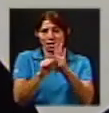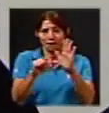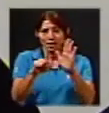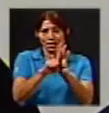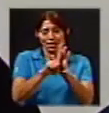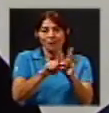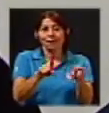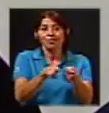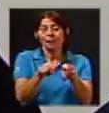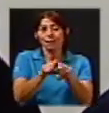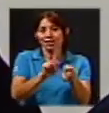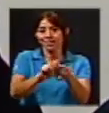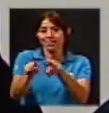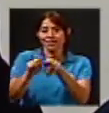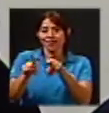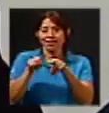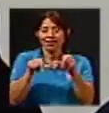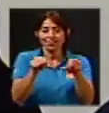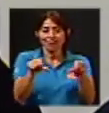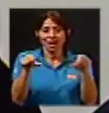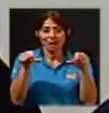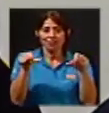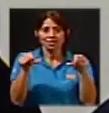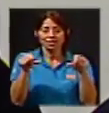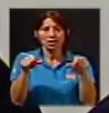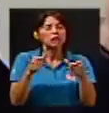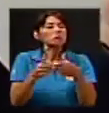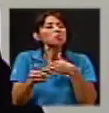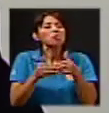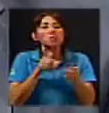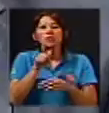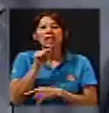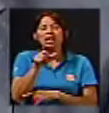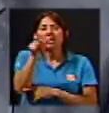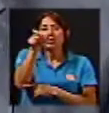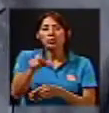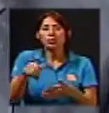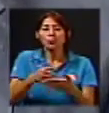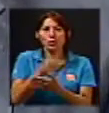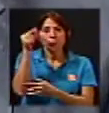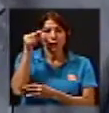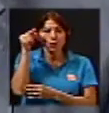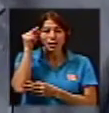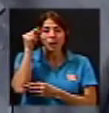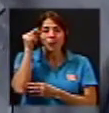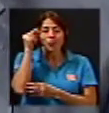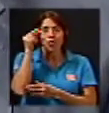ambientes del país, para que quien quiera que sea le apoyen,